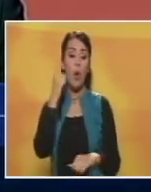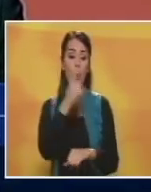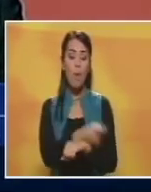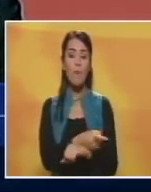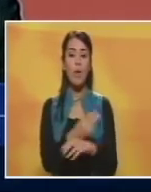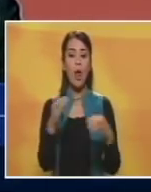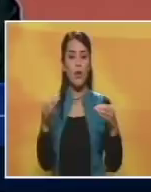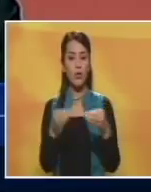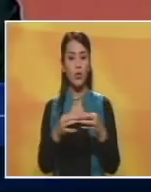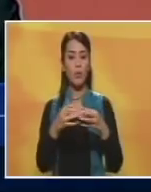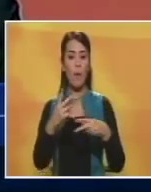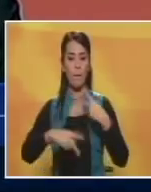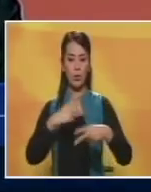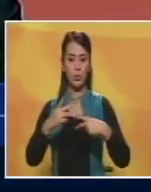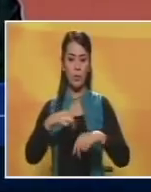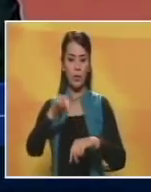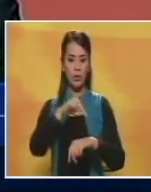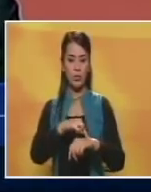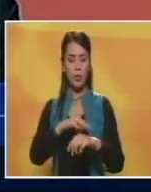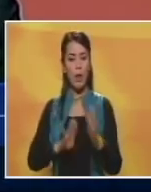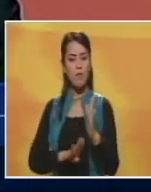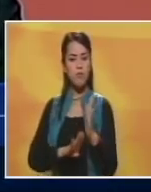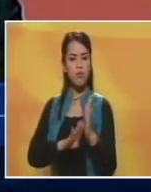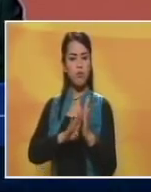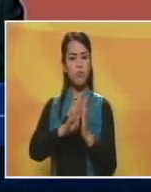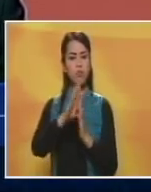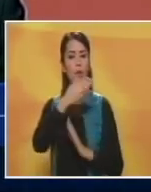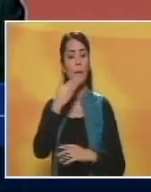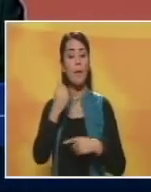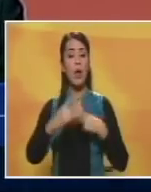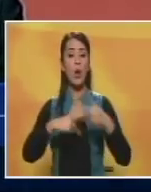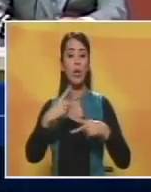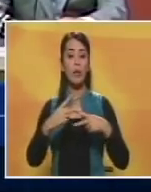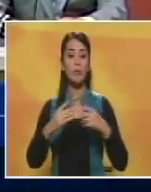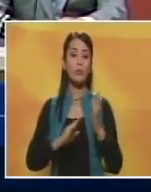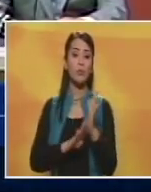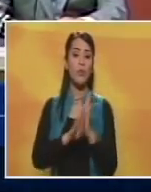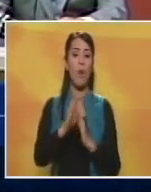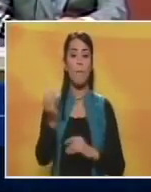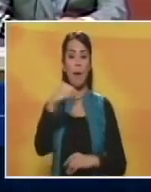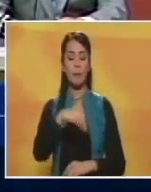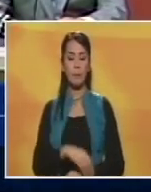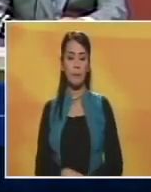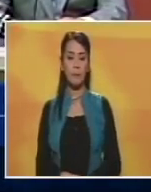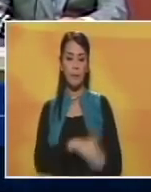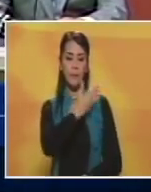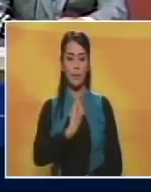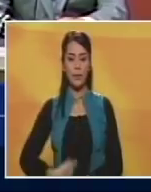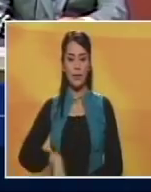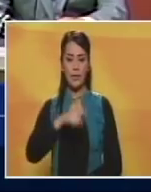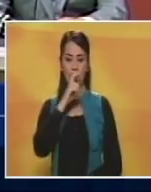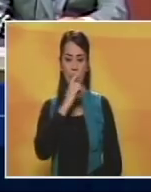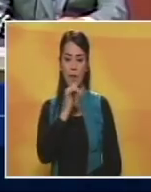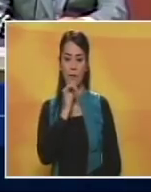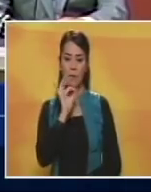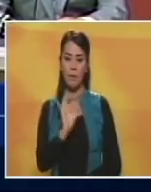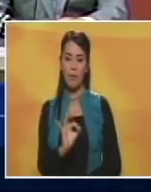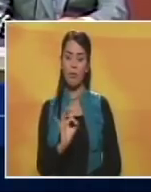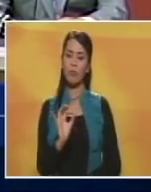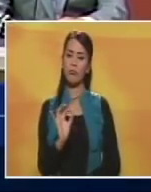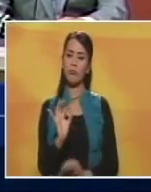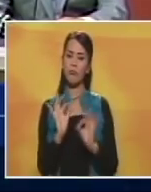sector productivo nacional a incrementar su capacidad productiva. El presidente Nicolás Maduro ha insistido en la